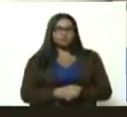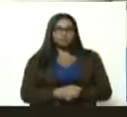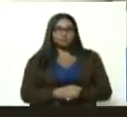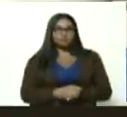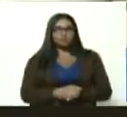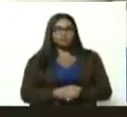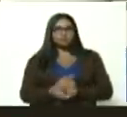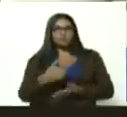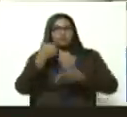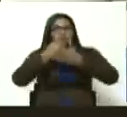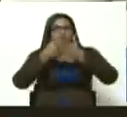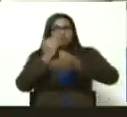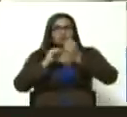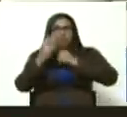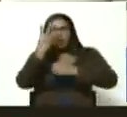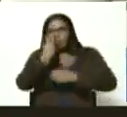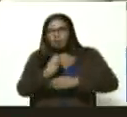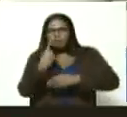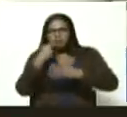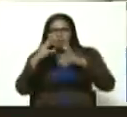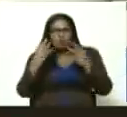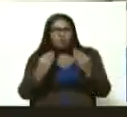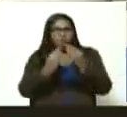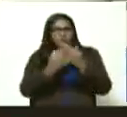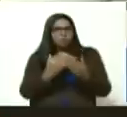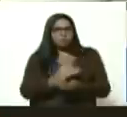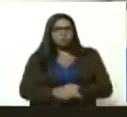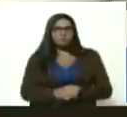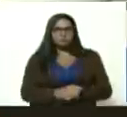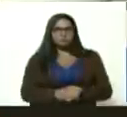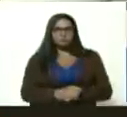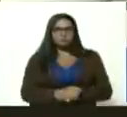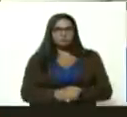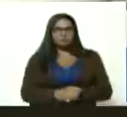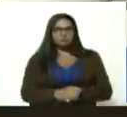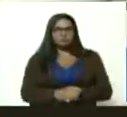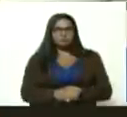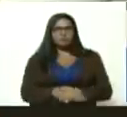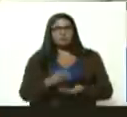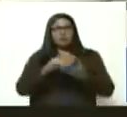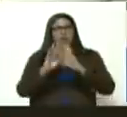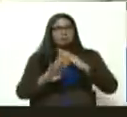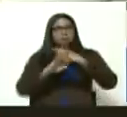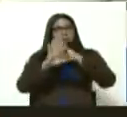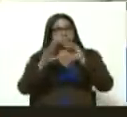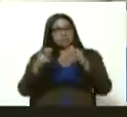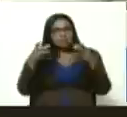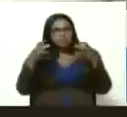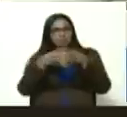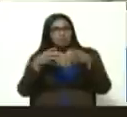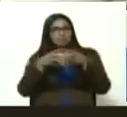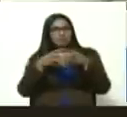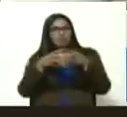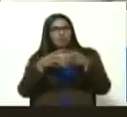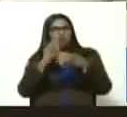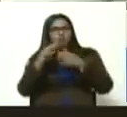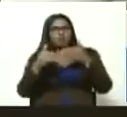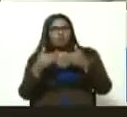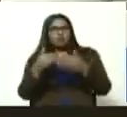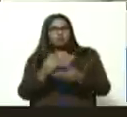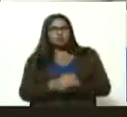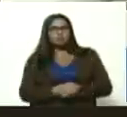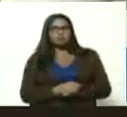para luchar contra la pobreza todos juntos para ponerle freno a estos organismos de